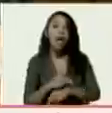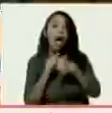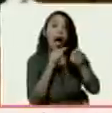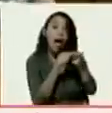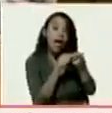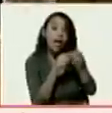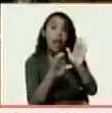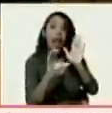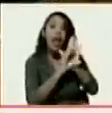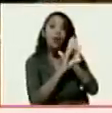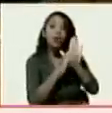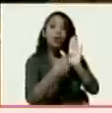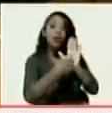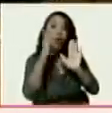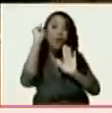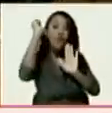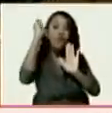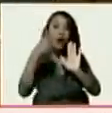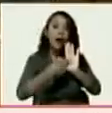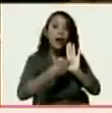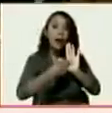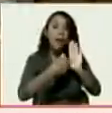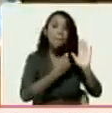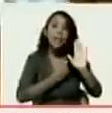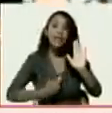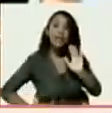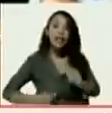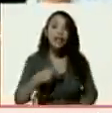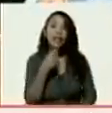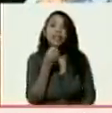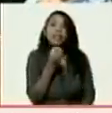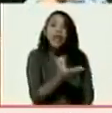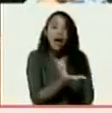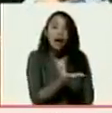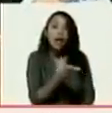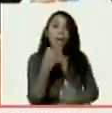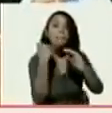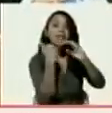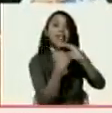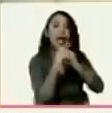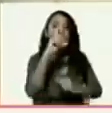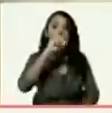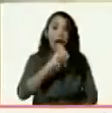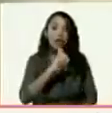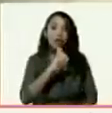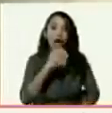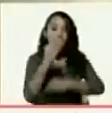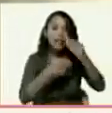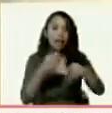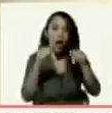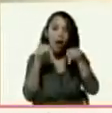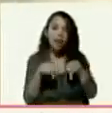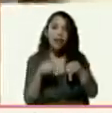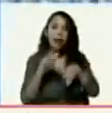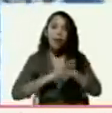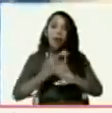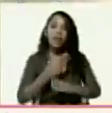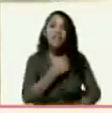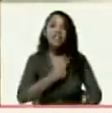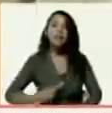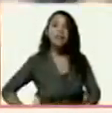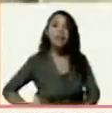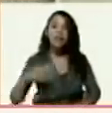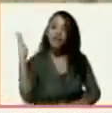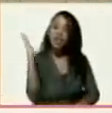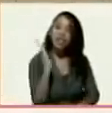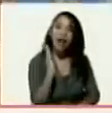en la Constitución, el presidente dirigirá su mensaje anual, no ha podido hacerlo desde aquí, la vicepresidenta vendrá